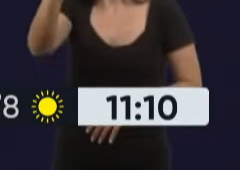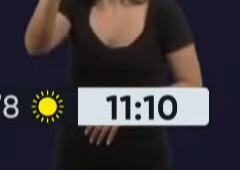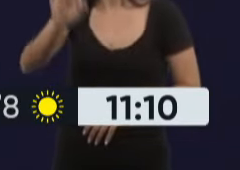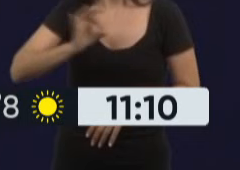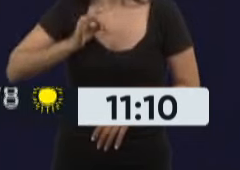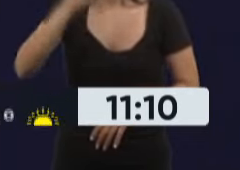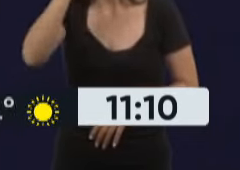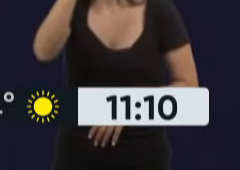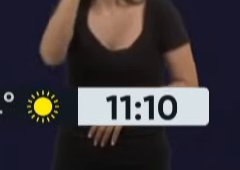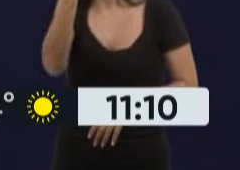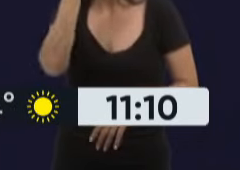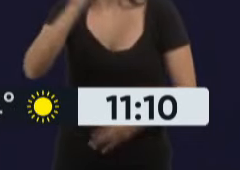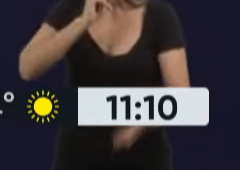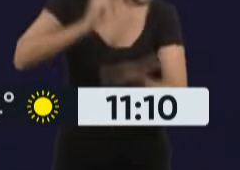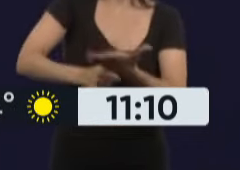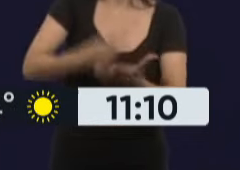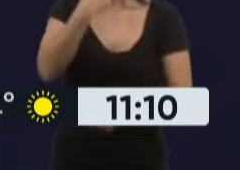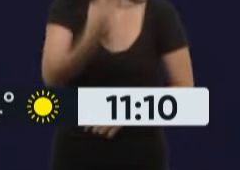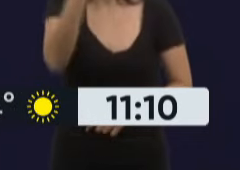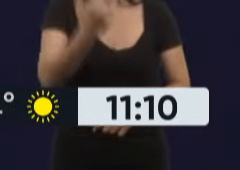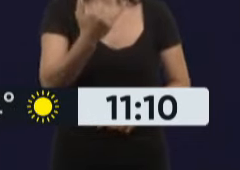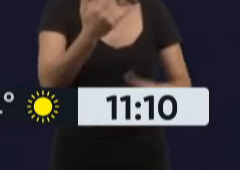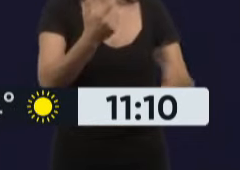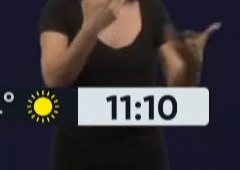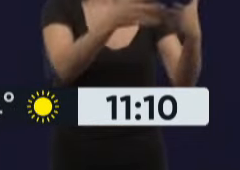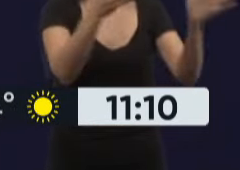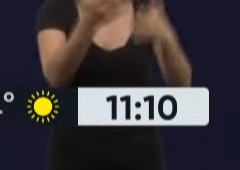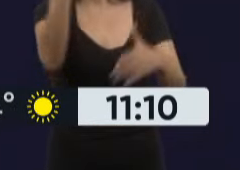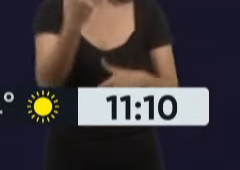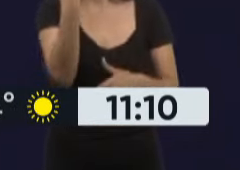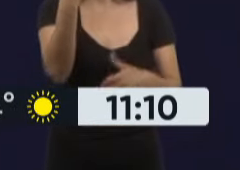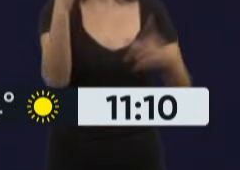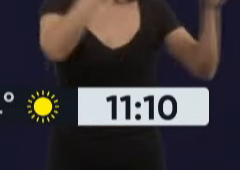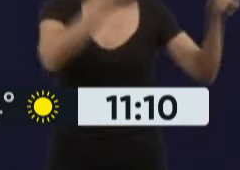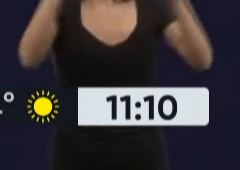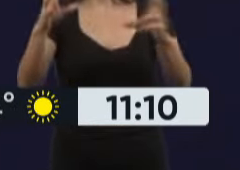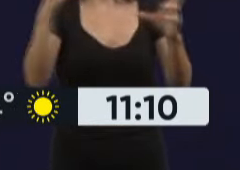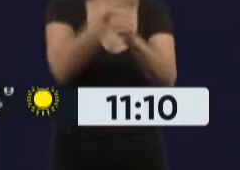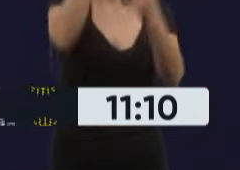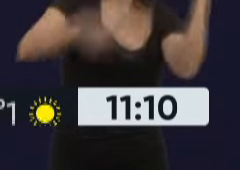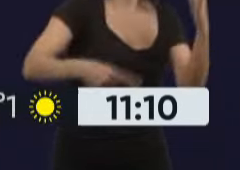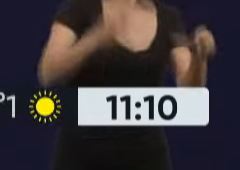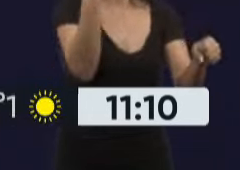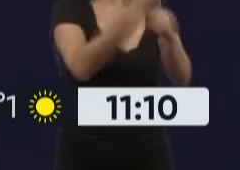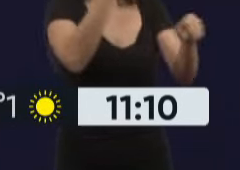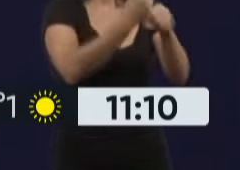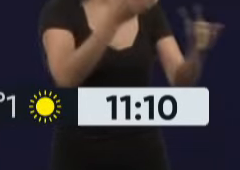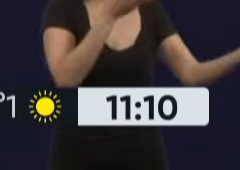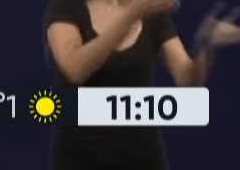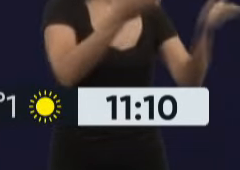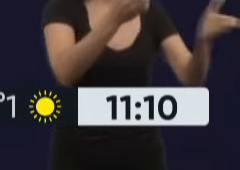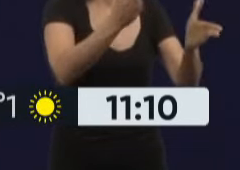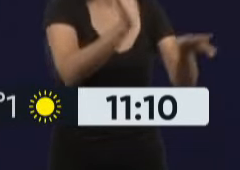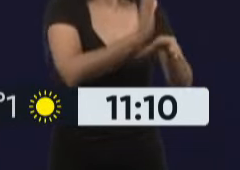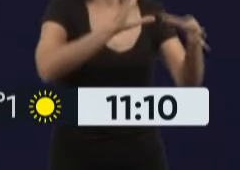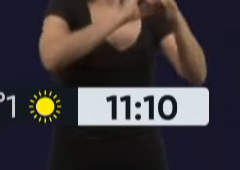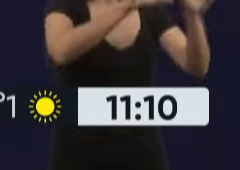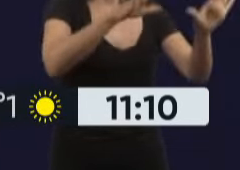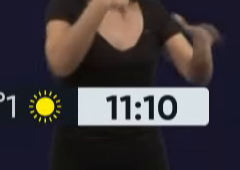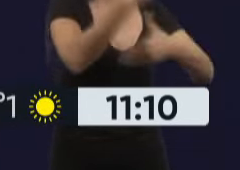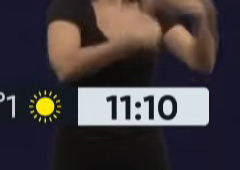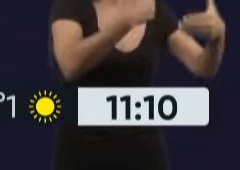2024 que desregula dos aspectos muy importantes del transporte por un lado se desregulan los servicios de oferta libre de transporte